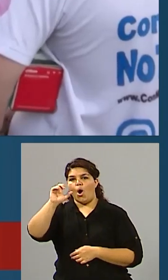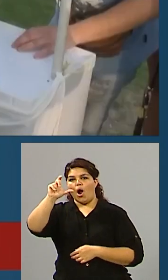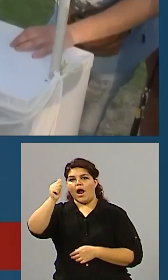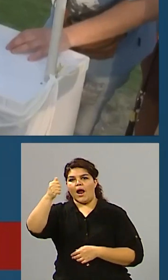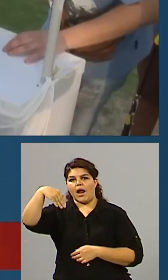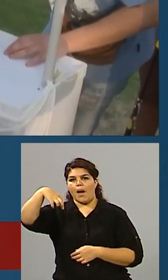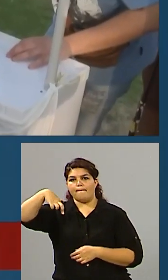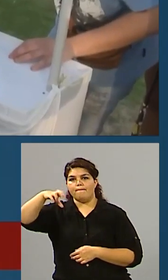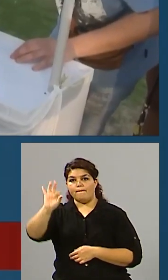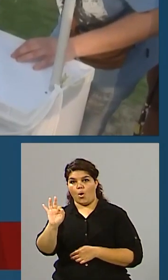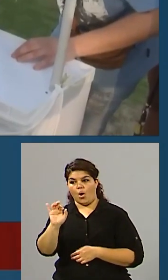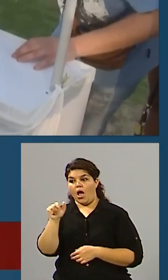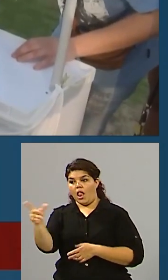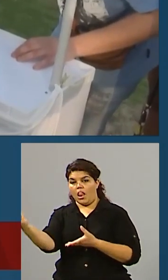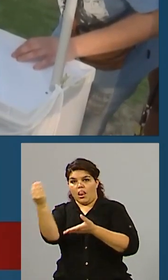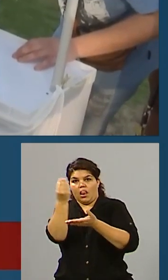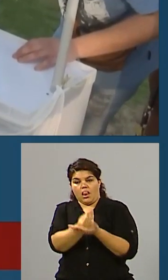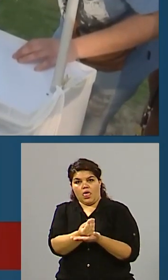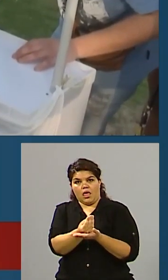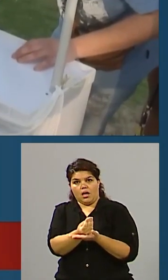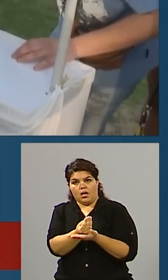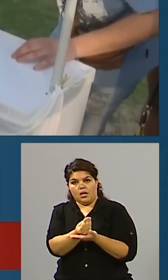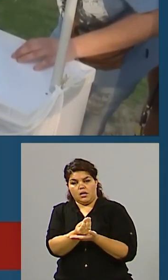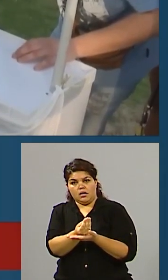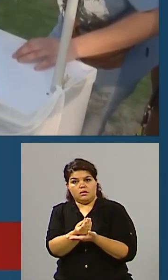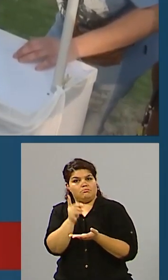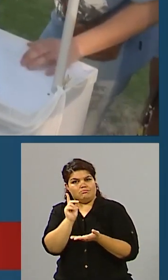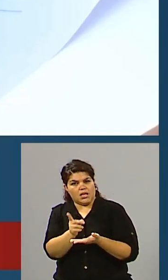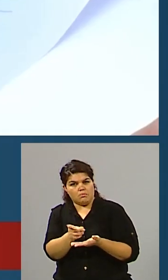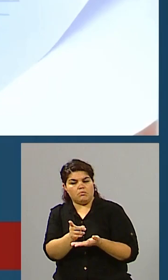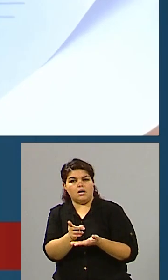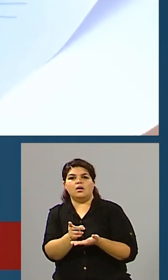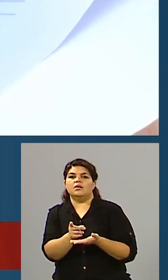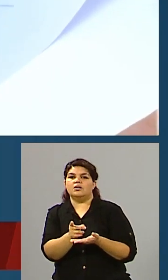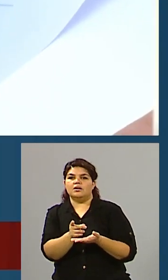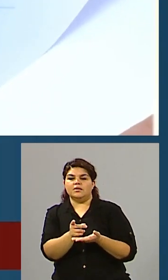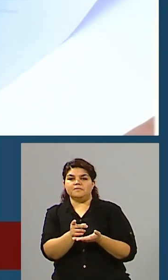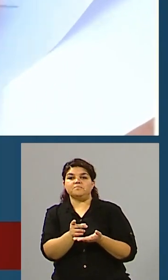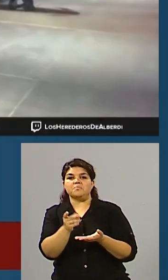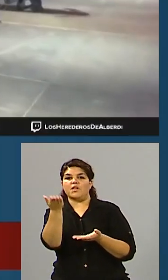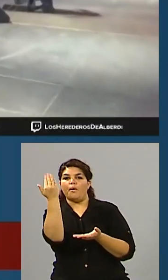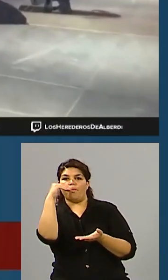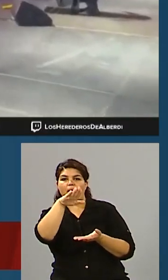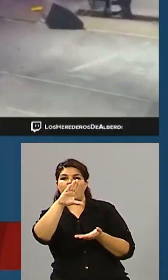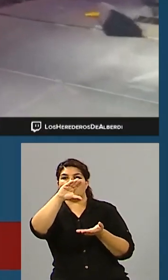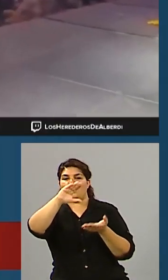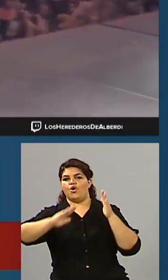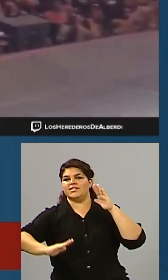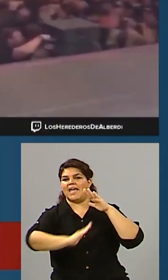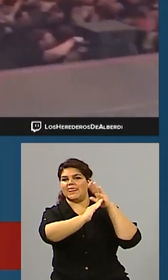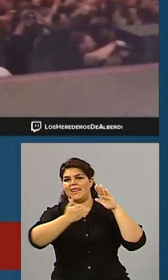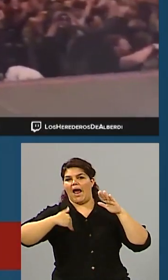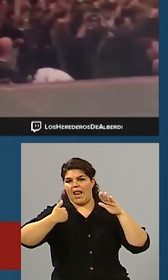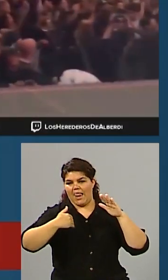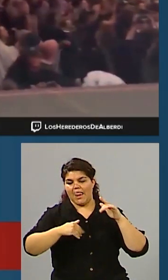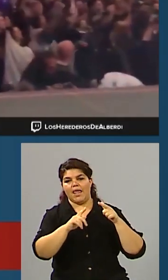de formar parte de su gabinete, particularmente del Banco Central, banco que